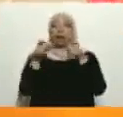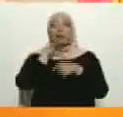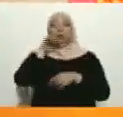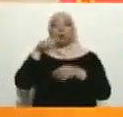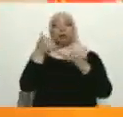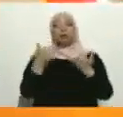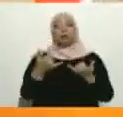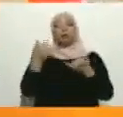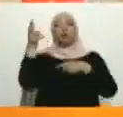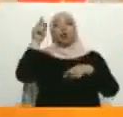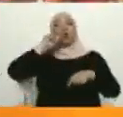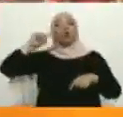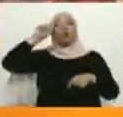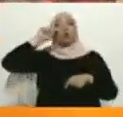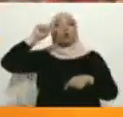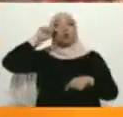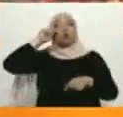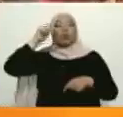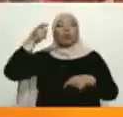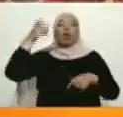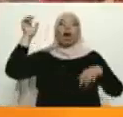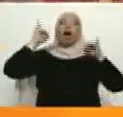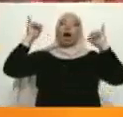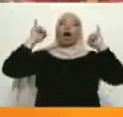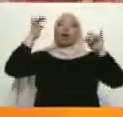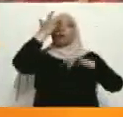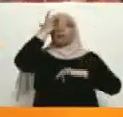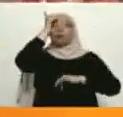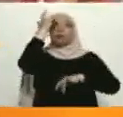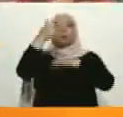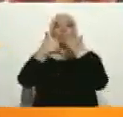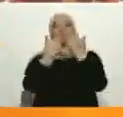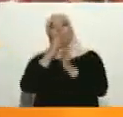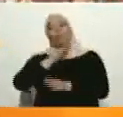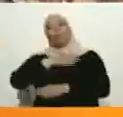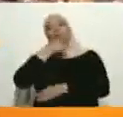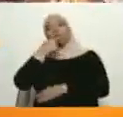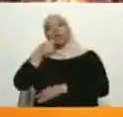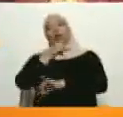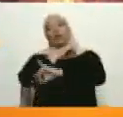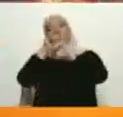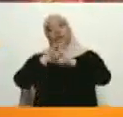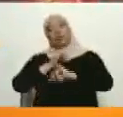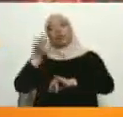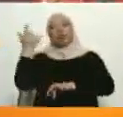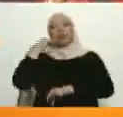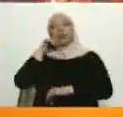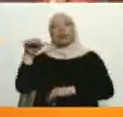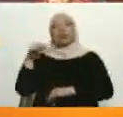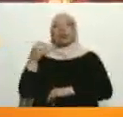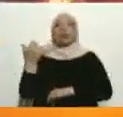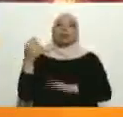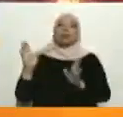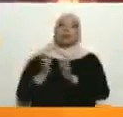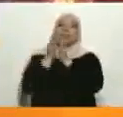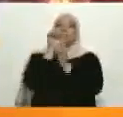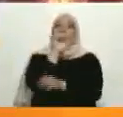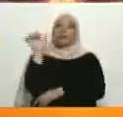el ámbito turístico en el ámbito de la recreación para que podamos decir al final de la semana mayor de la Semana Santa